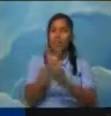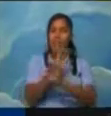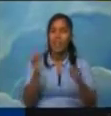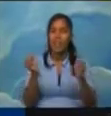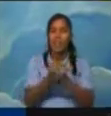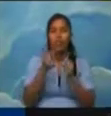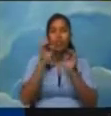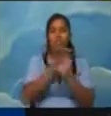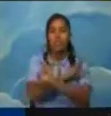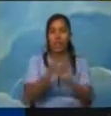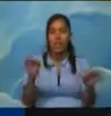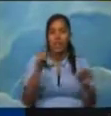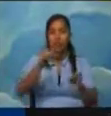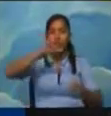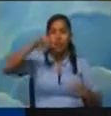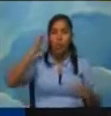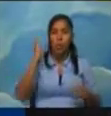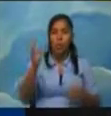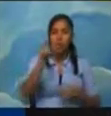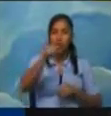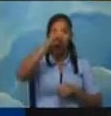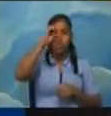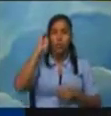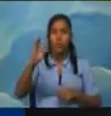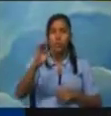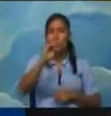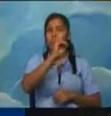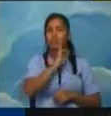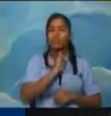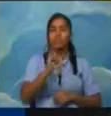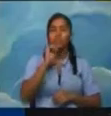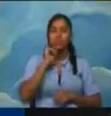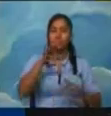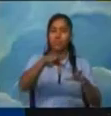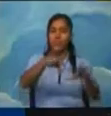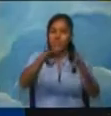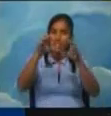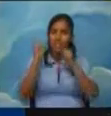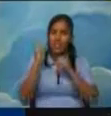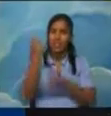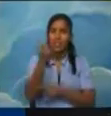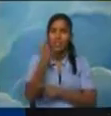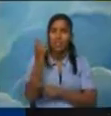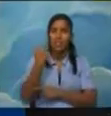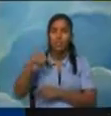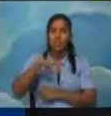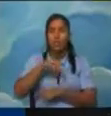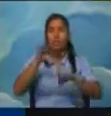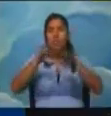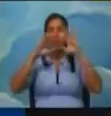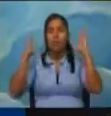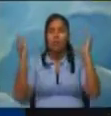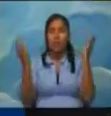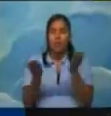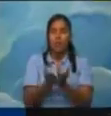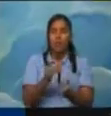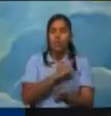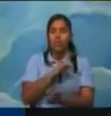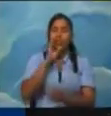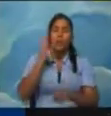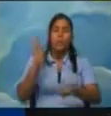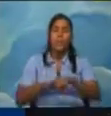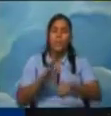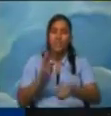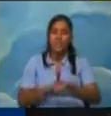Yo soy Jehová tu Dios. Y para Israel te saqué de Egipto, para nosotros nos sacó del mundo de pecado, y nos